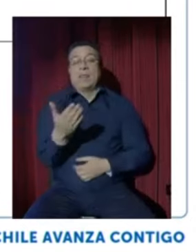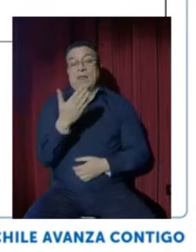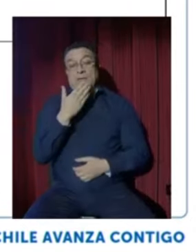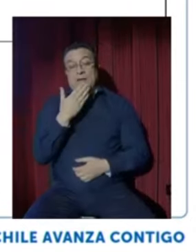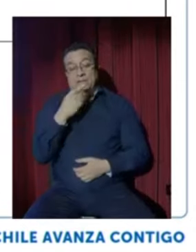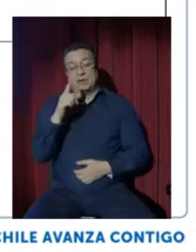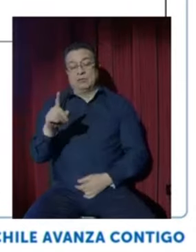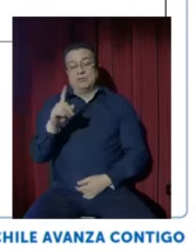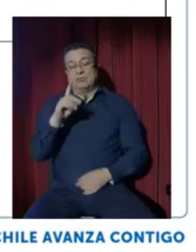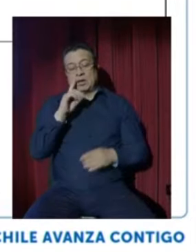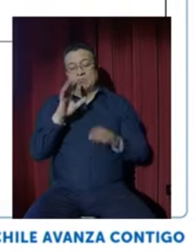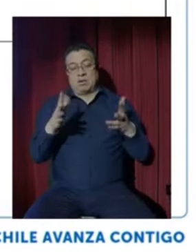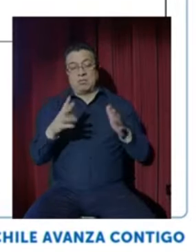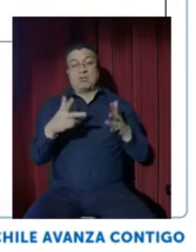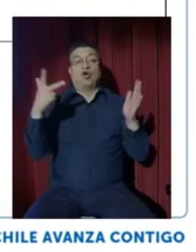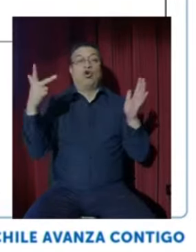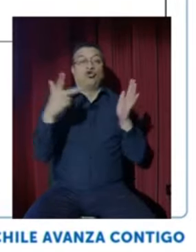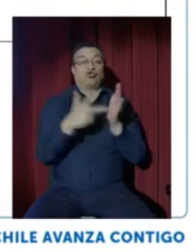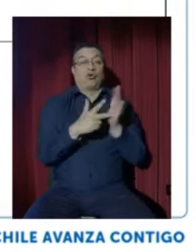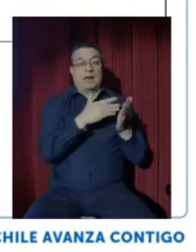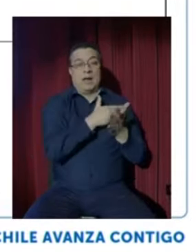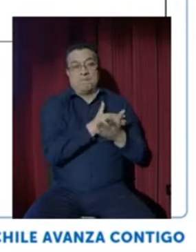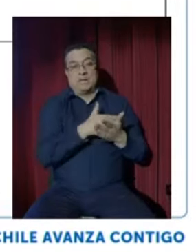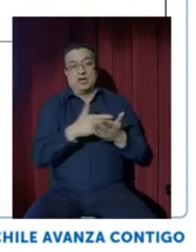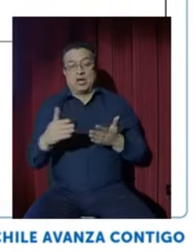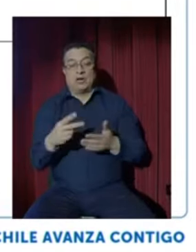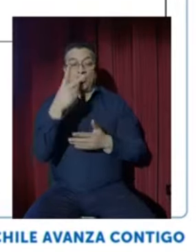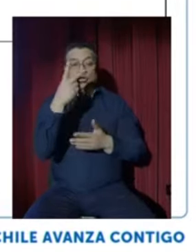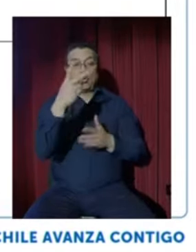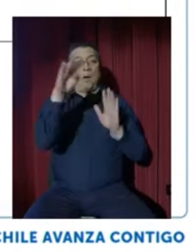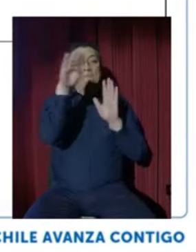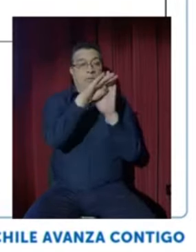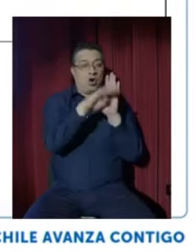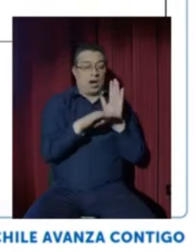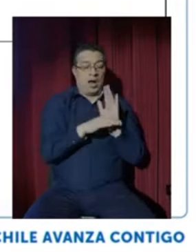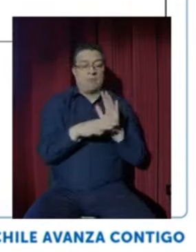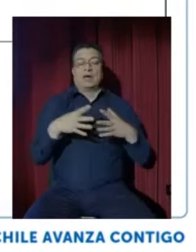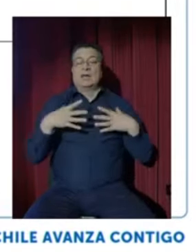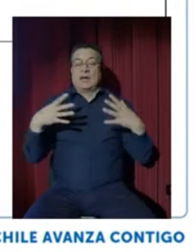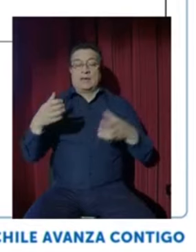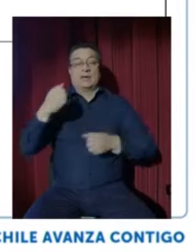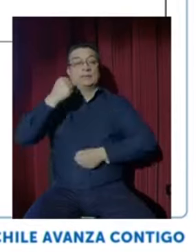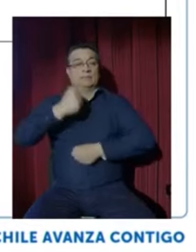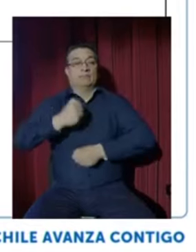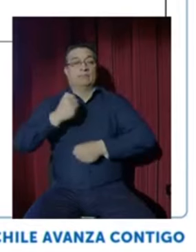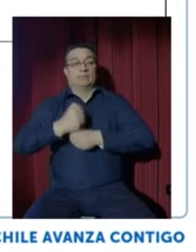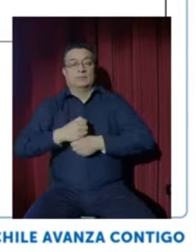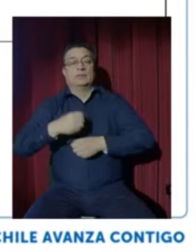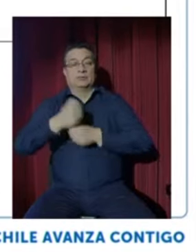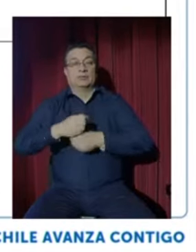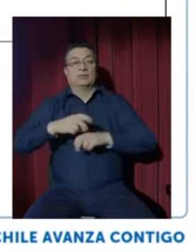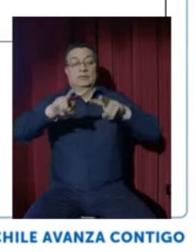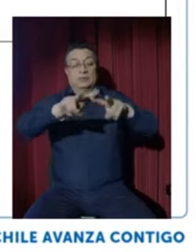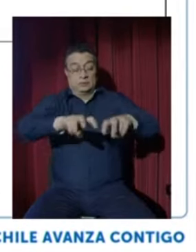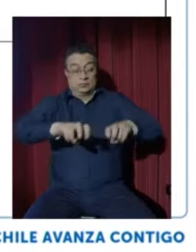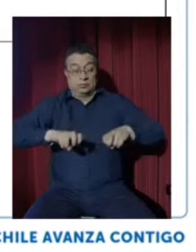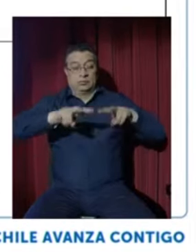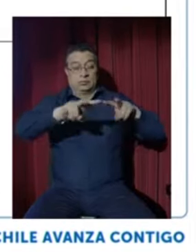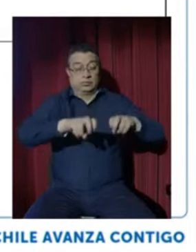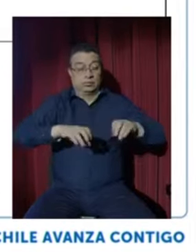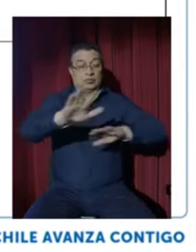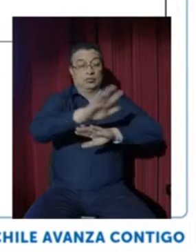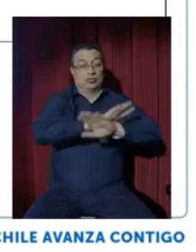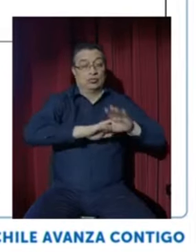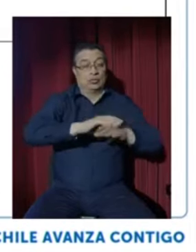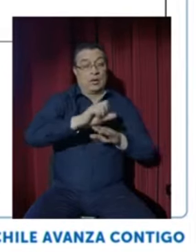con cerca de 8,000 millones de pesos con dos programas Tremendos de empleos en labores de silvicultura preventiva de